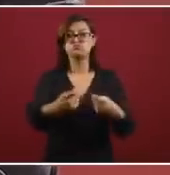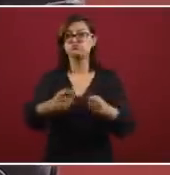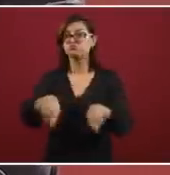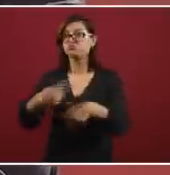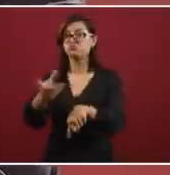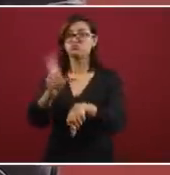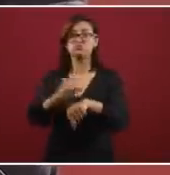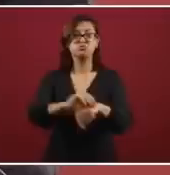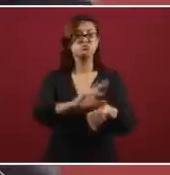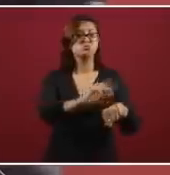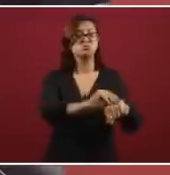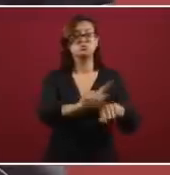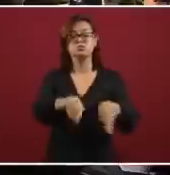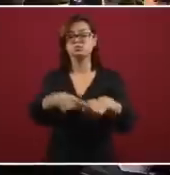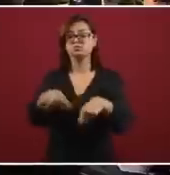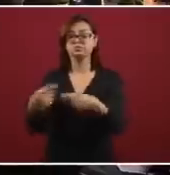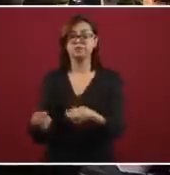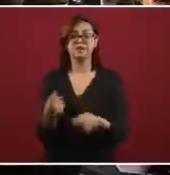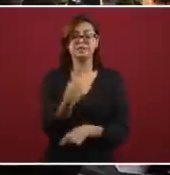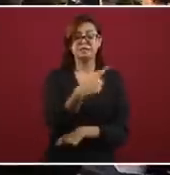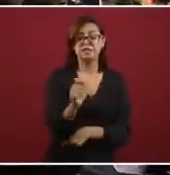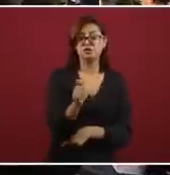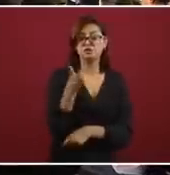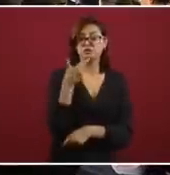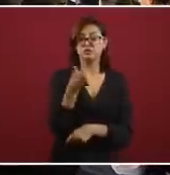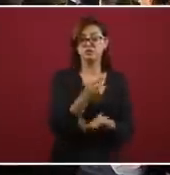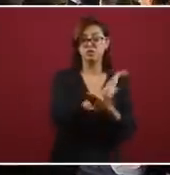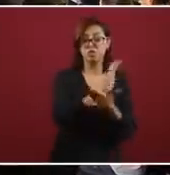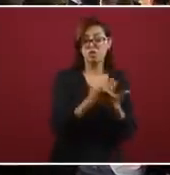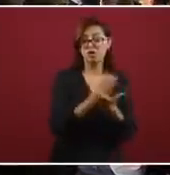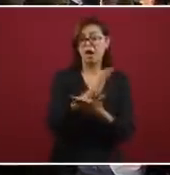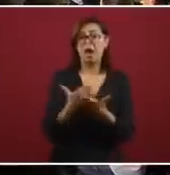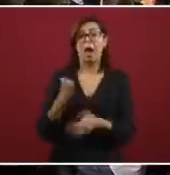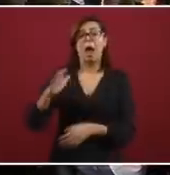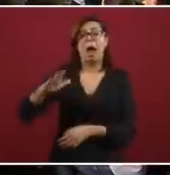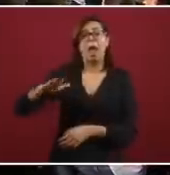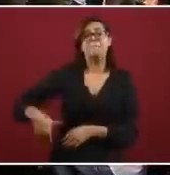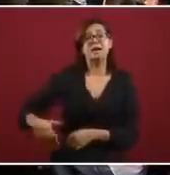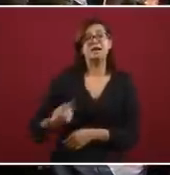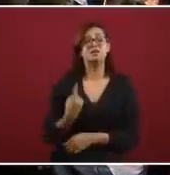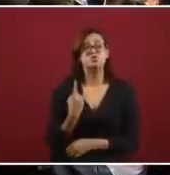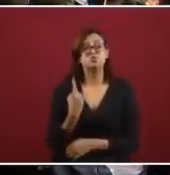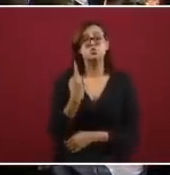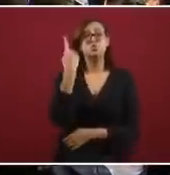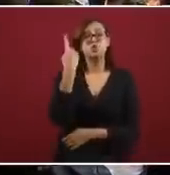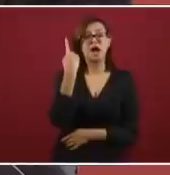extranjera de los 107 contratos está produciendo